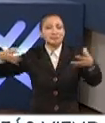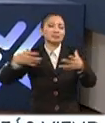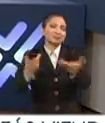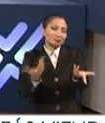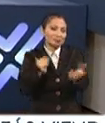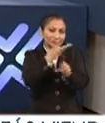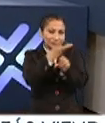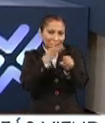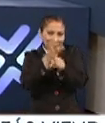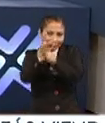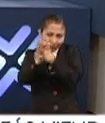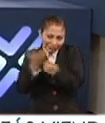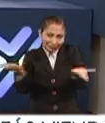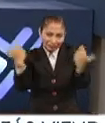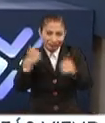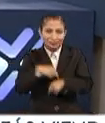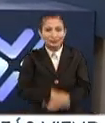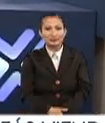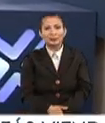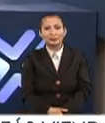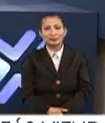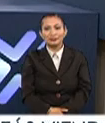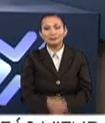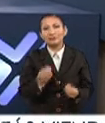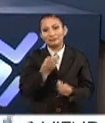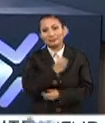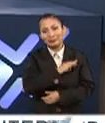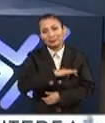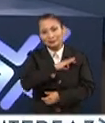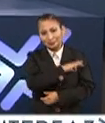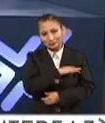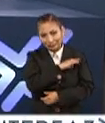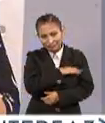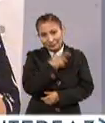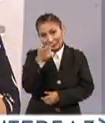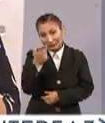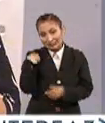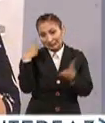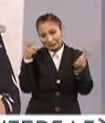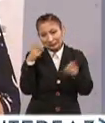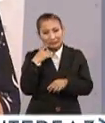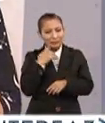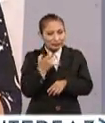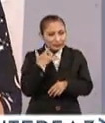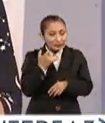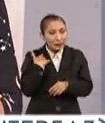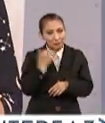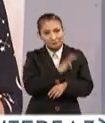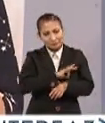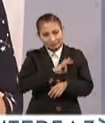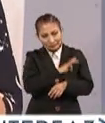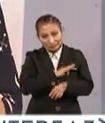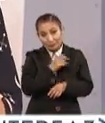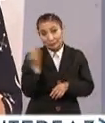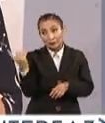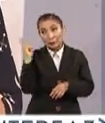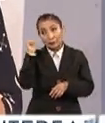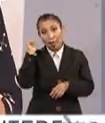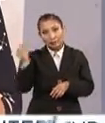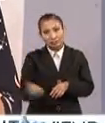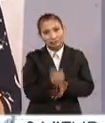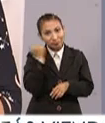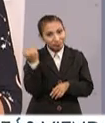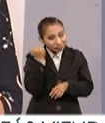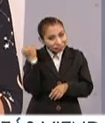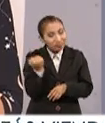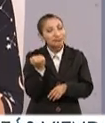y pues los invitamos a asistir. Pues muchas felicidades por este tipo de esfuerzos. Enhorabuena, les deseamos muchísimo